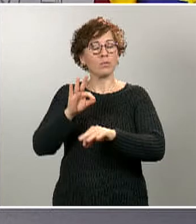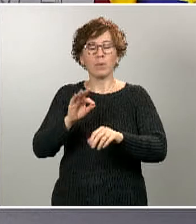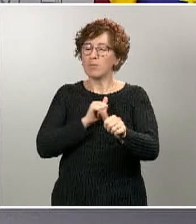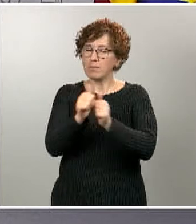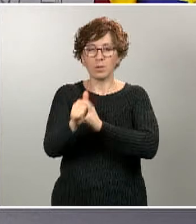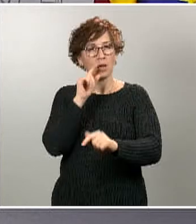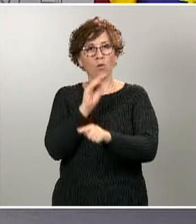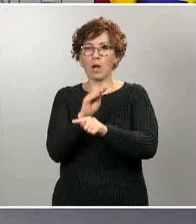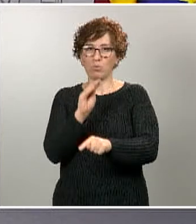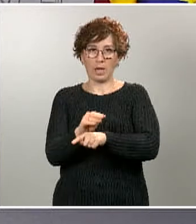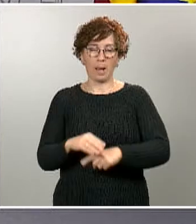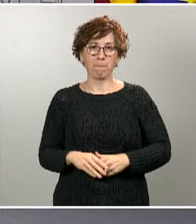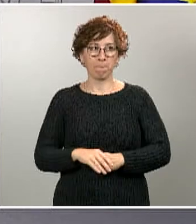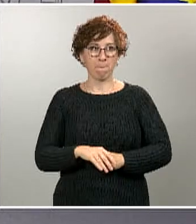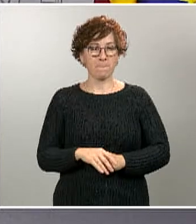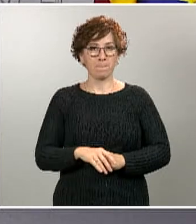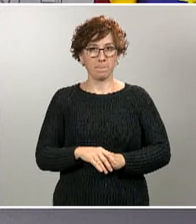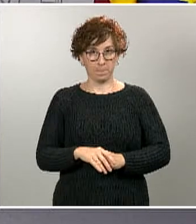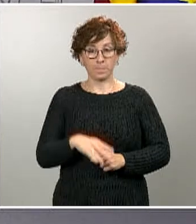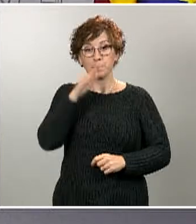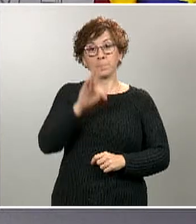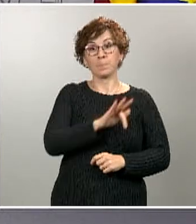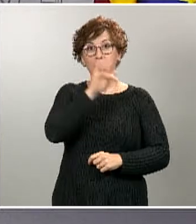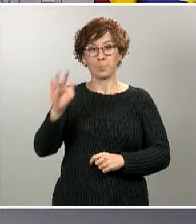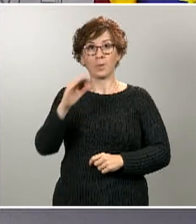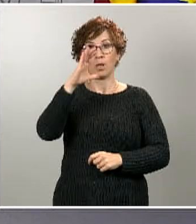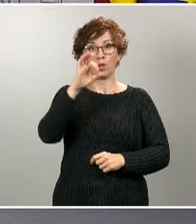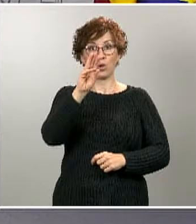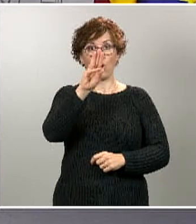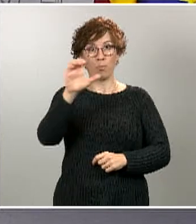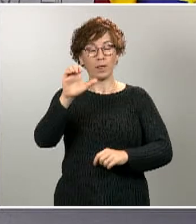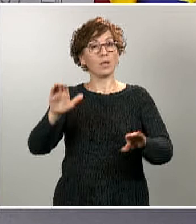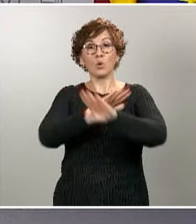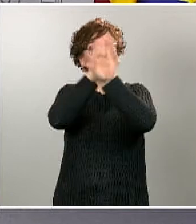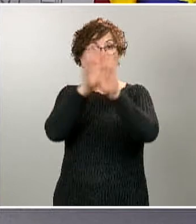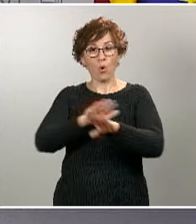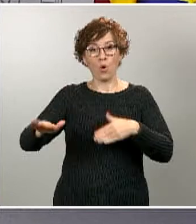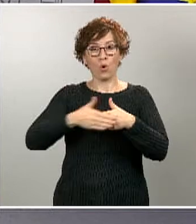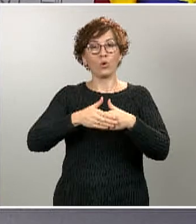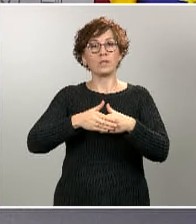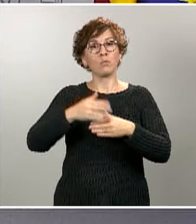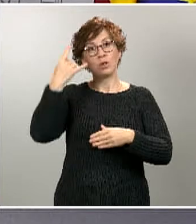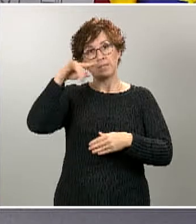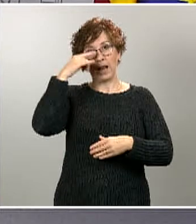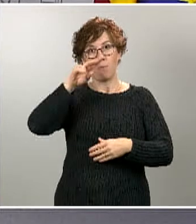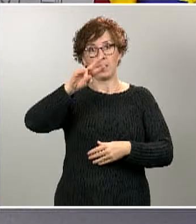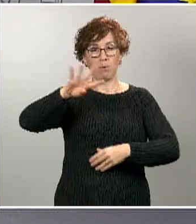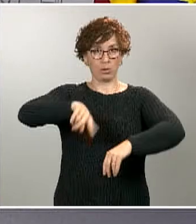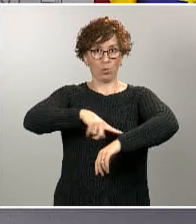Es ahora el momento de preguntar de la COPE y finalizará el turno de preguntas con Salamanca 24 horas. COPE,